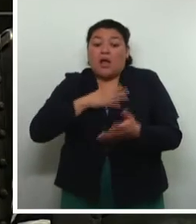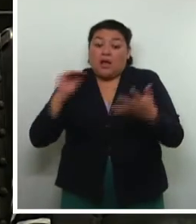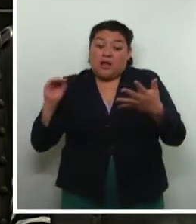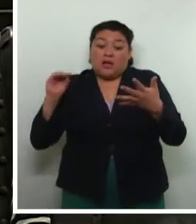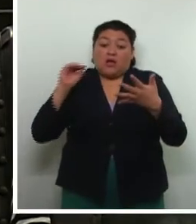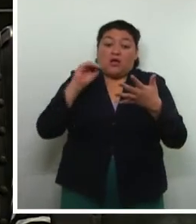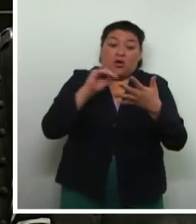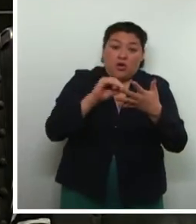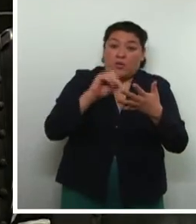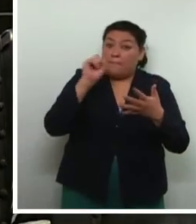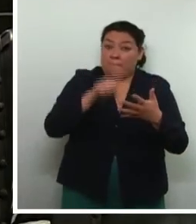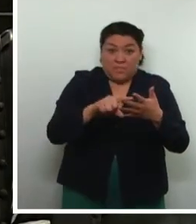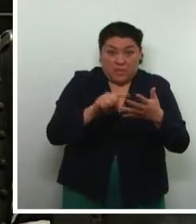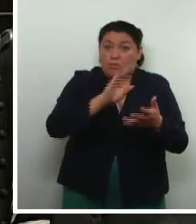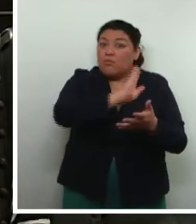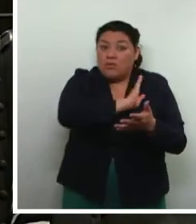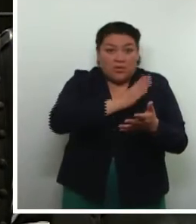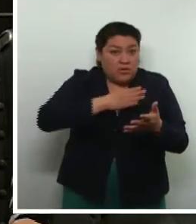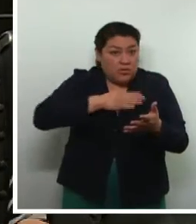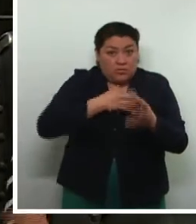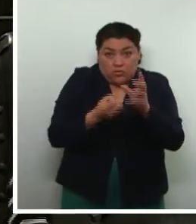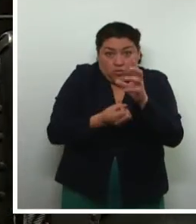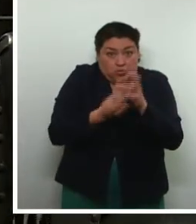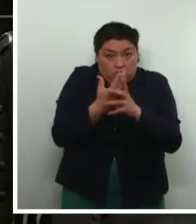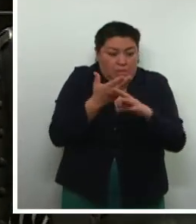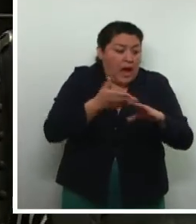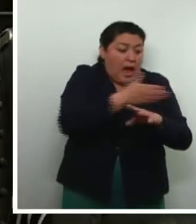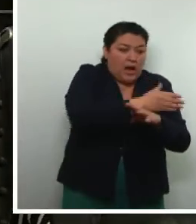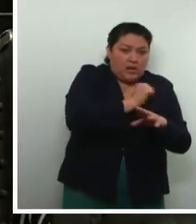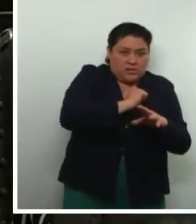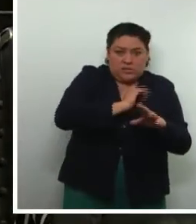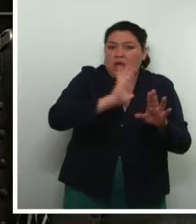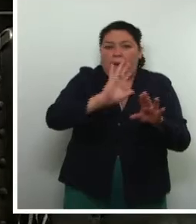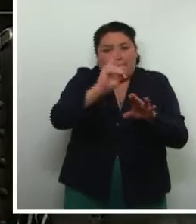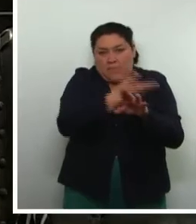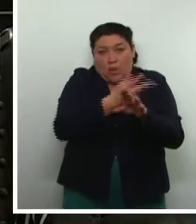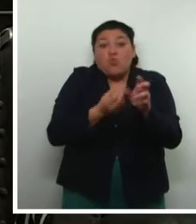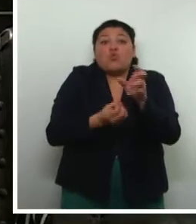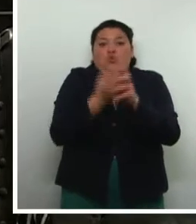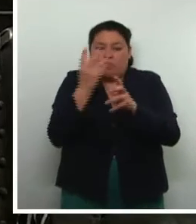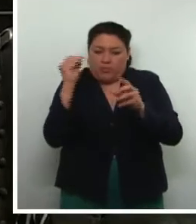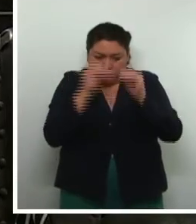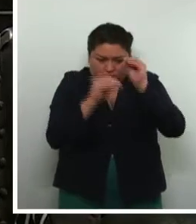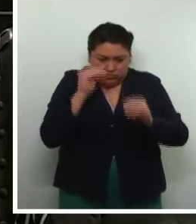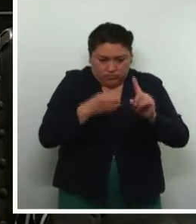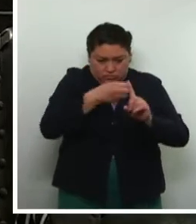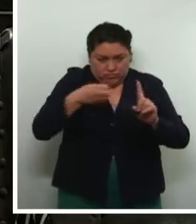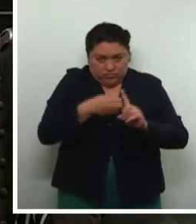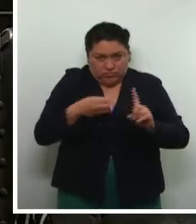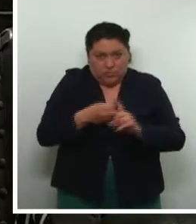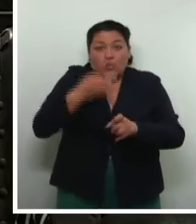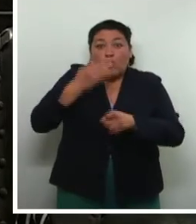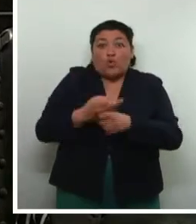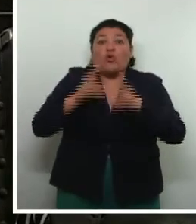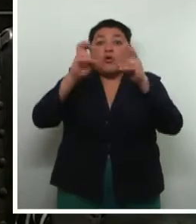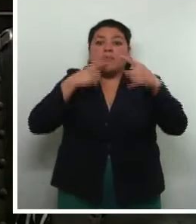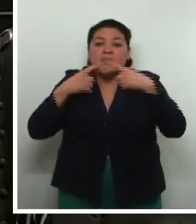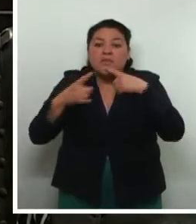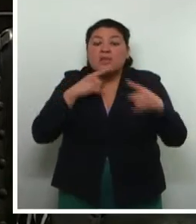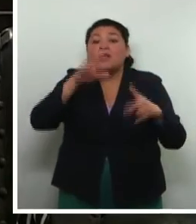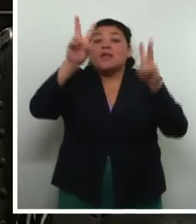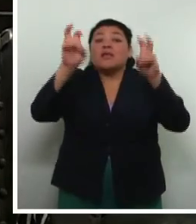el nuevo texto. Por tanto, lo que se discutió en general lo